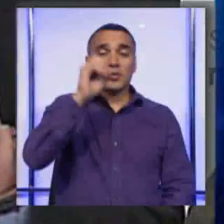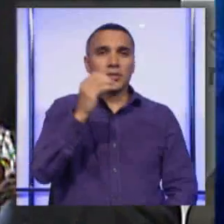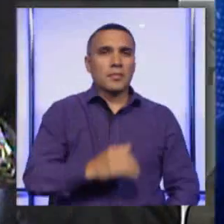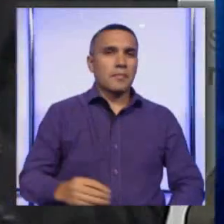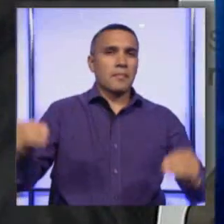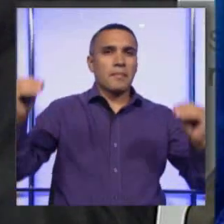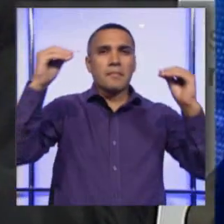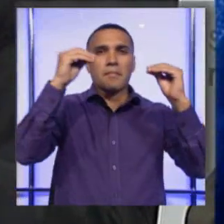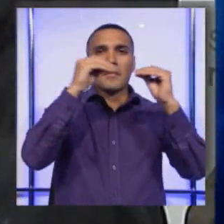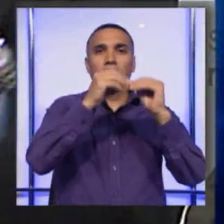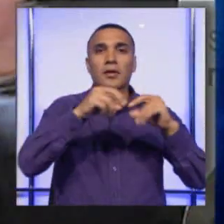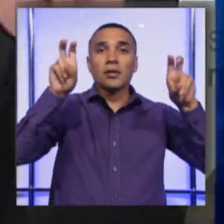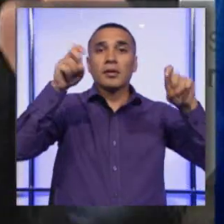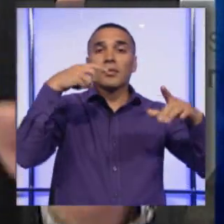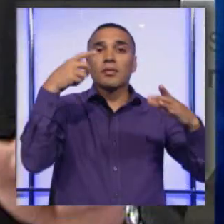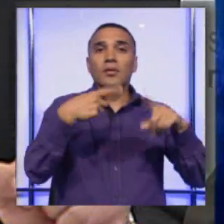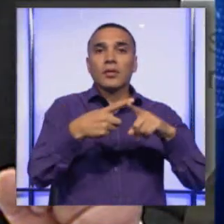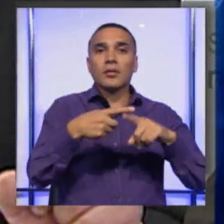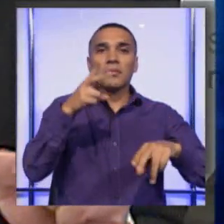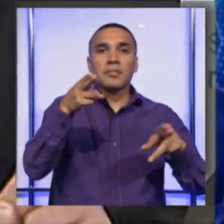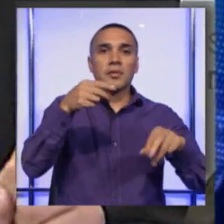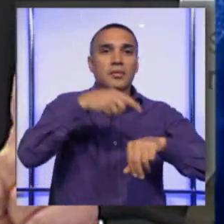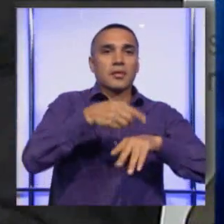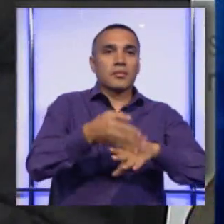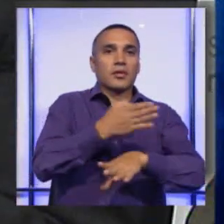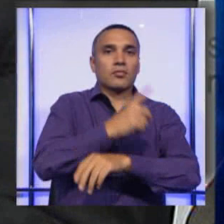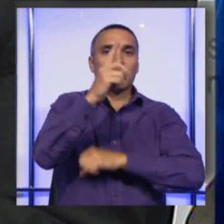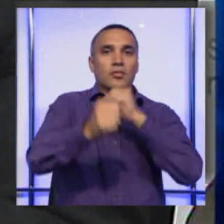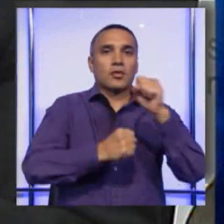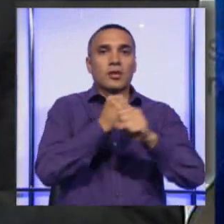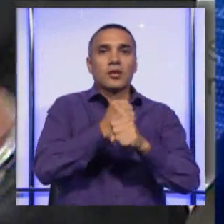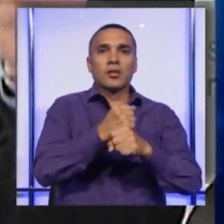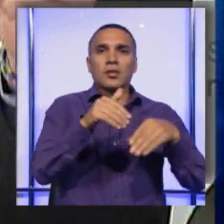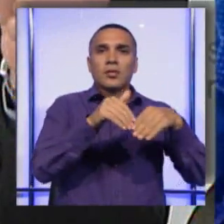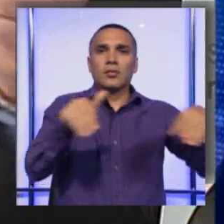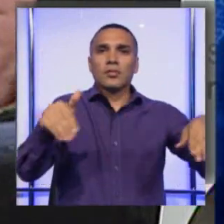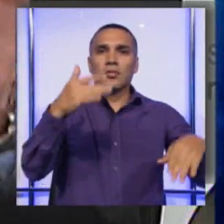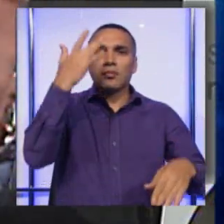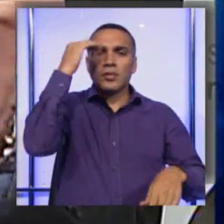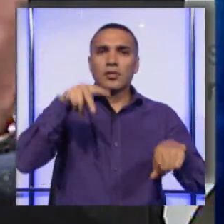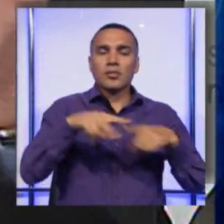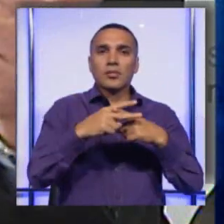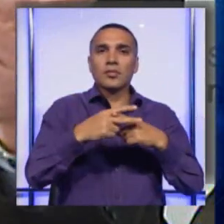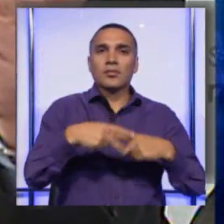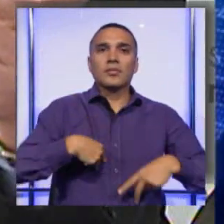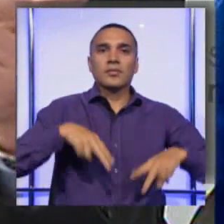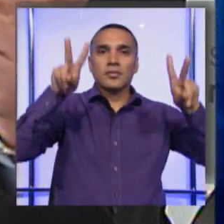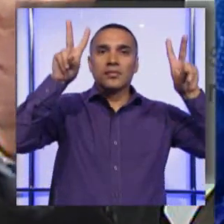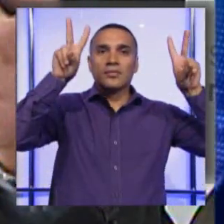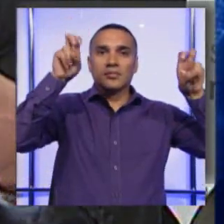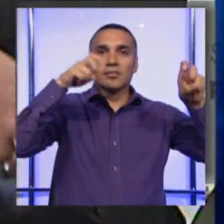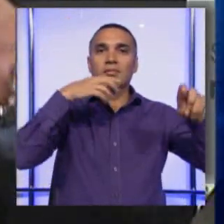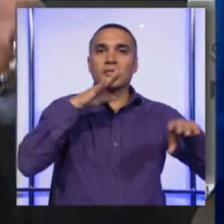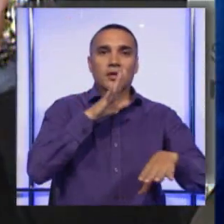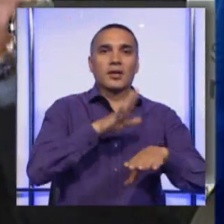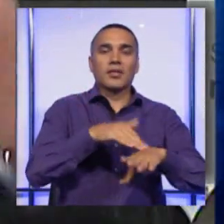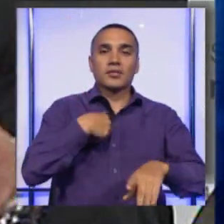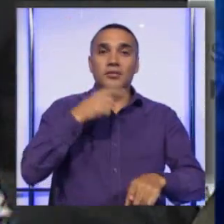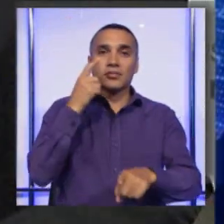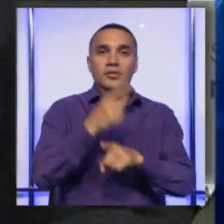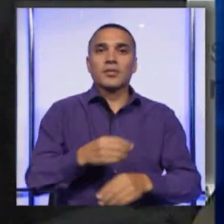24% en relación al mismo periodo del año pasado. ¿Por qué la frontera se incendió? Bueno, aquí están temas o estas causas. Ha habido